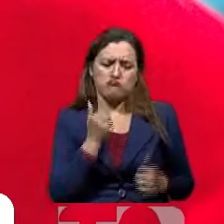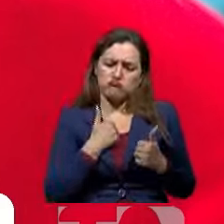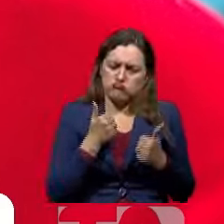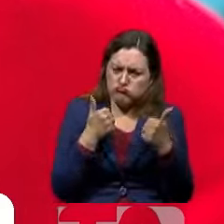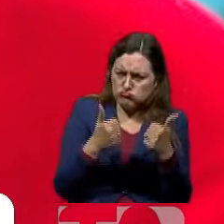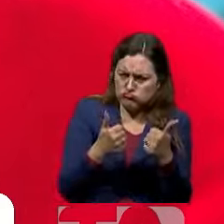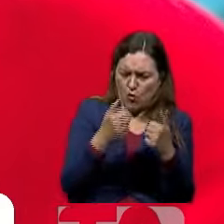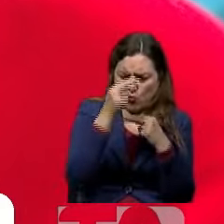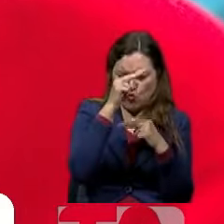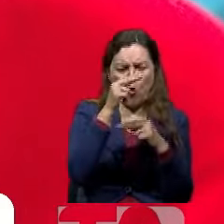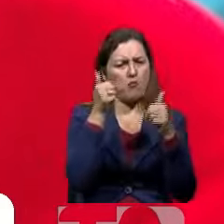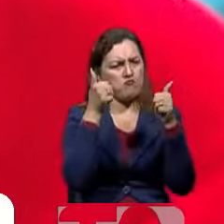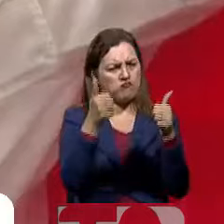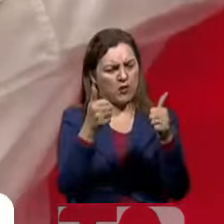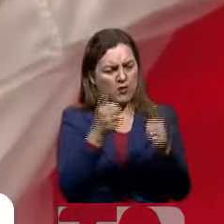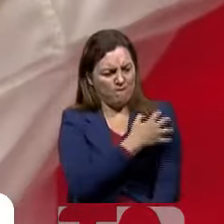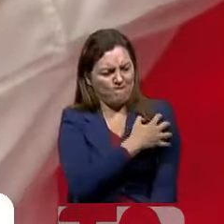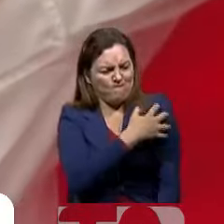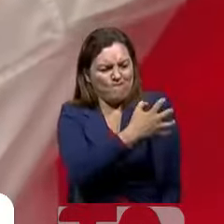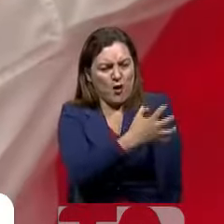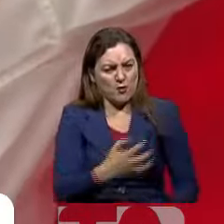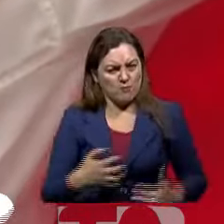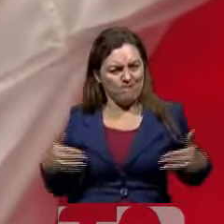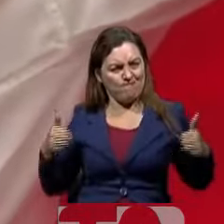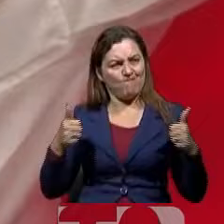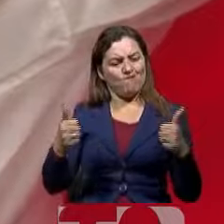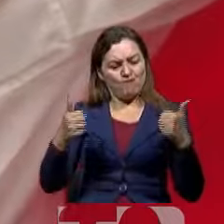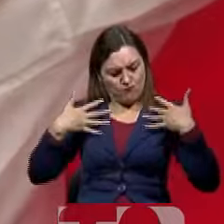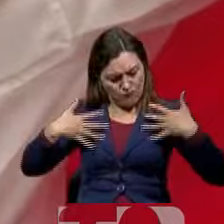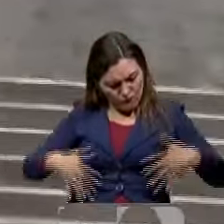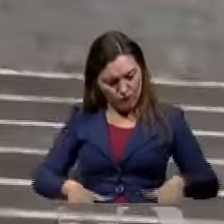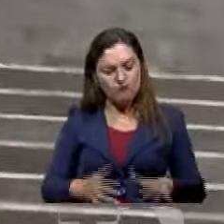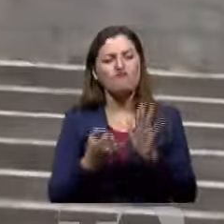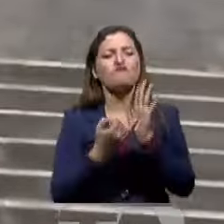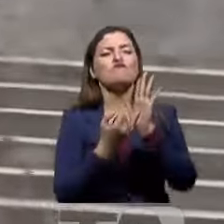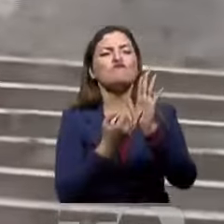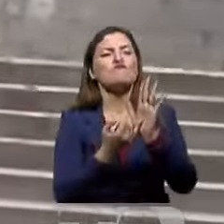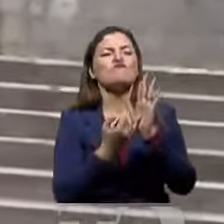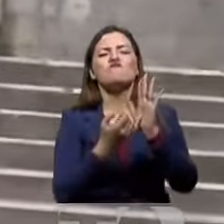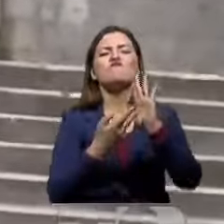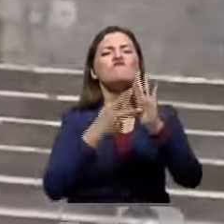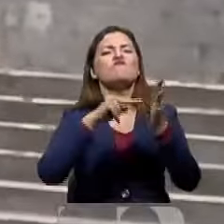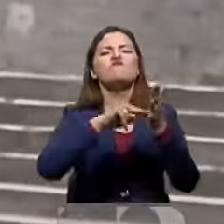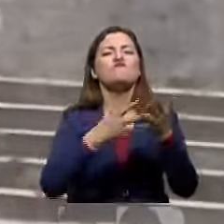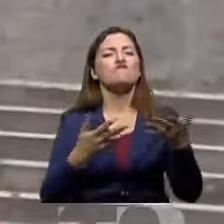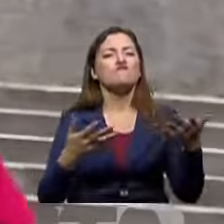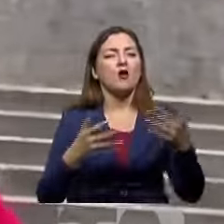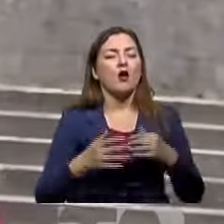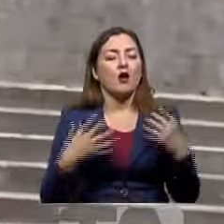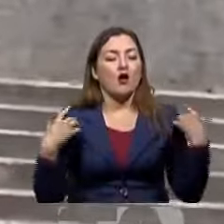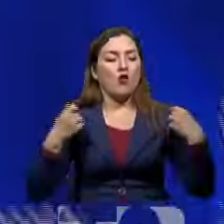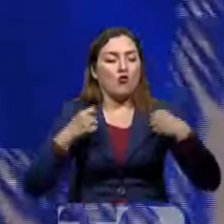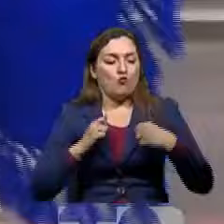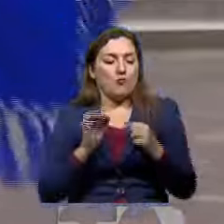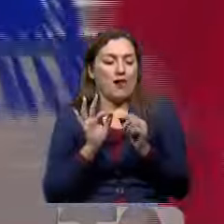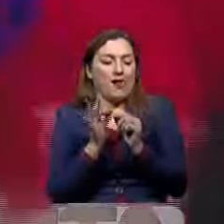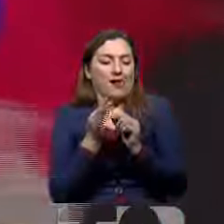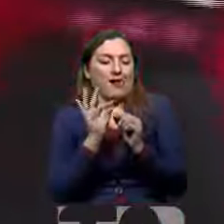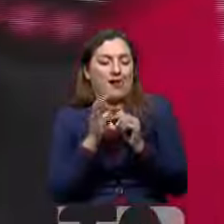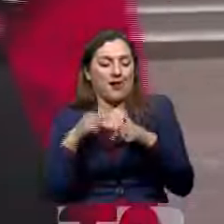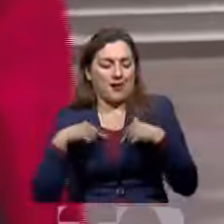nobles, fuertes, valientes. Usamos la vestimenta, la cual consiste de una blusa bordada,